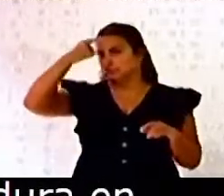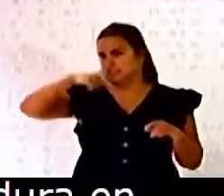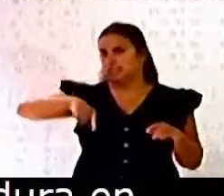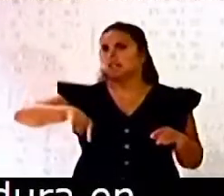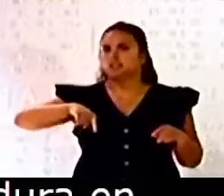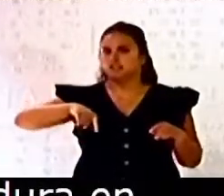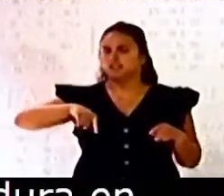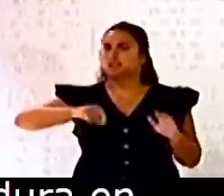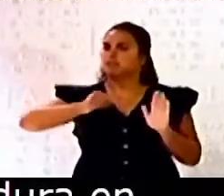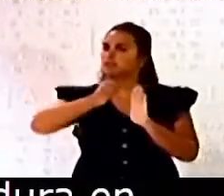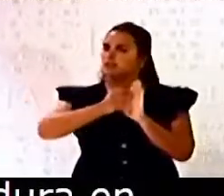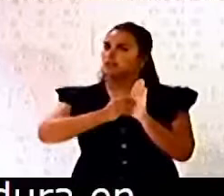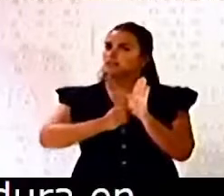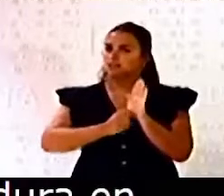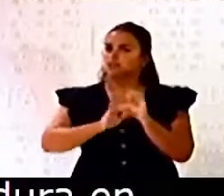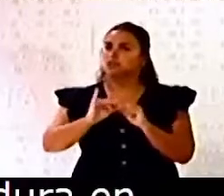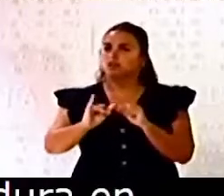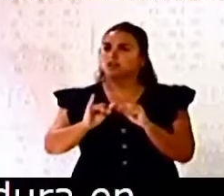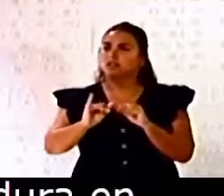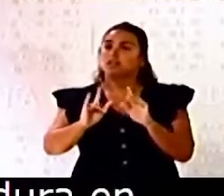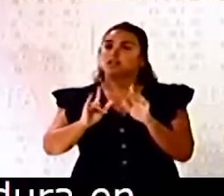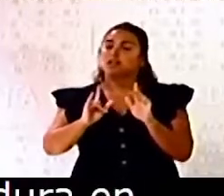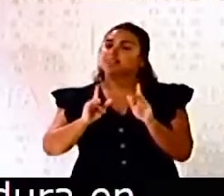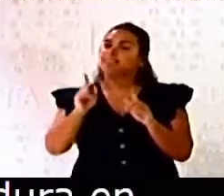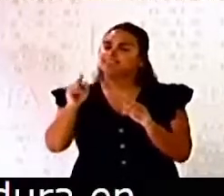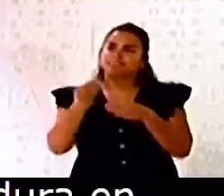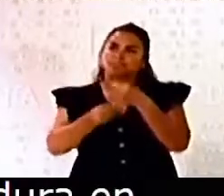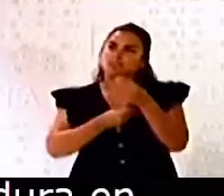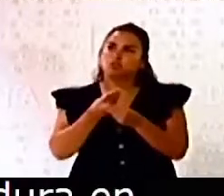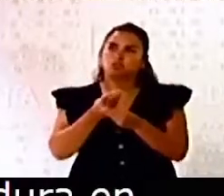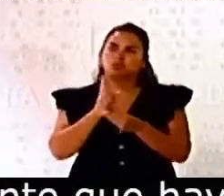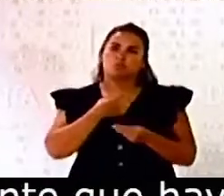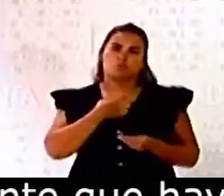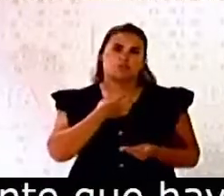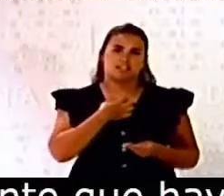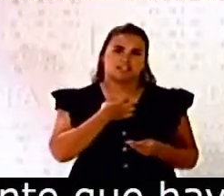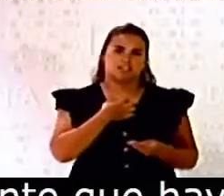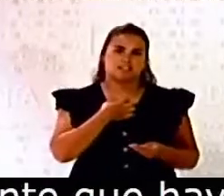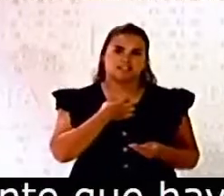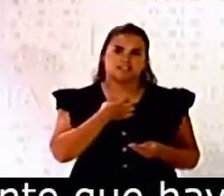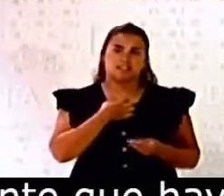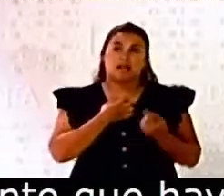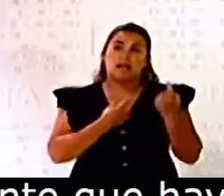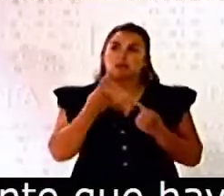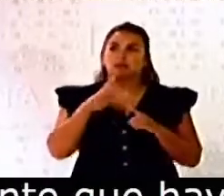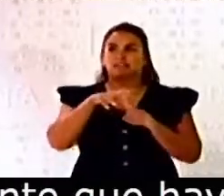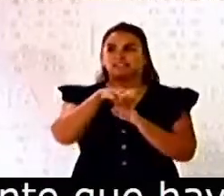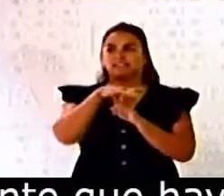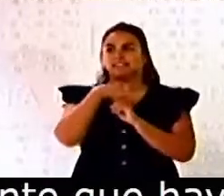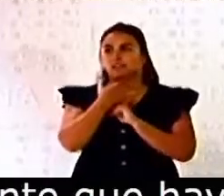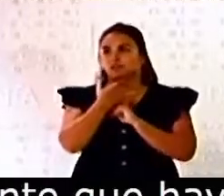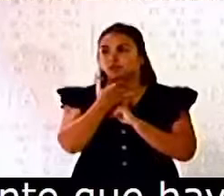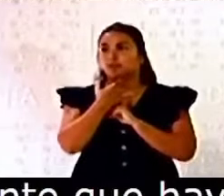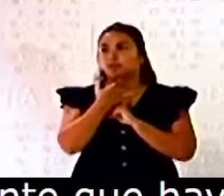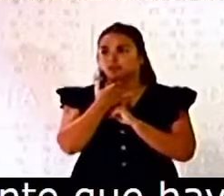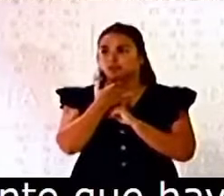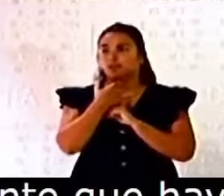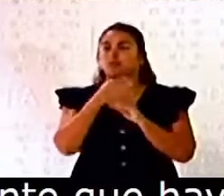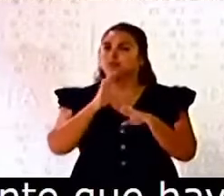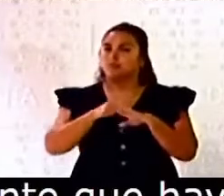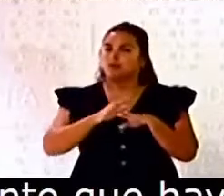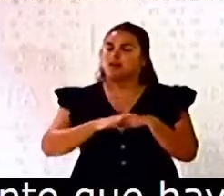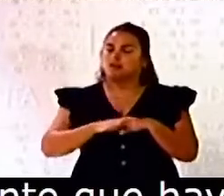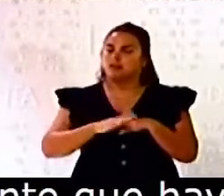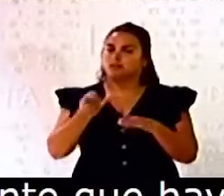de que hay requisitos todavía que no salvarían algunas de las circunstancias que concurren para poder